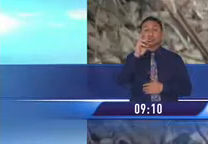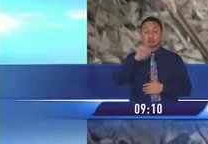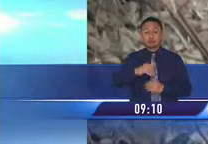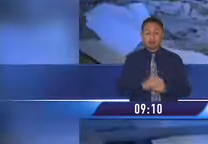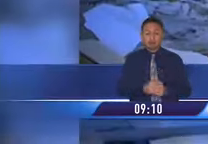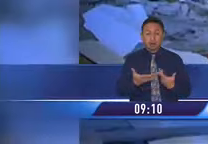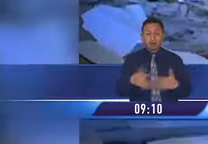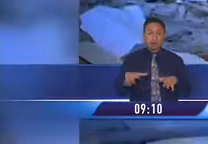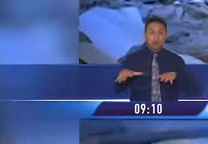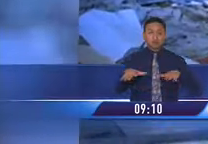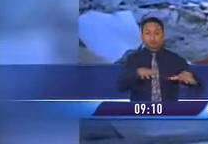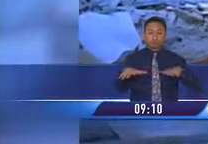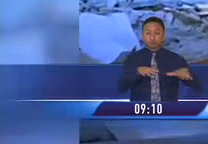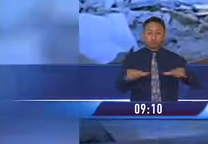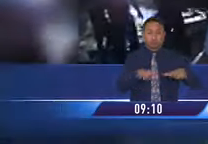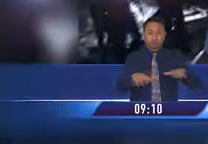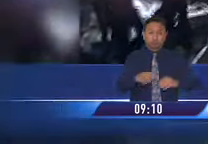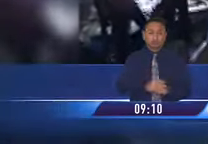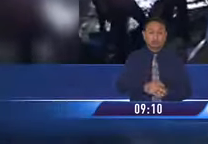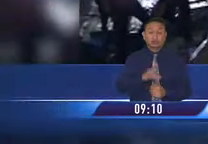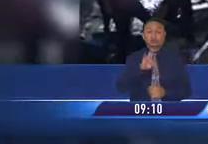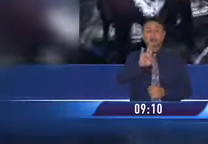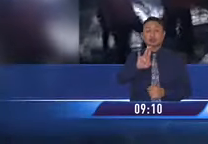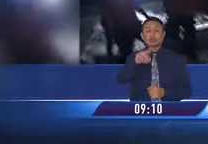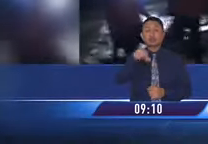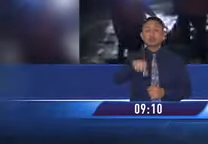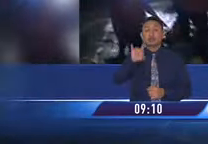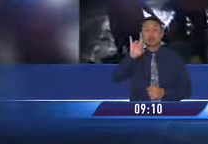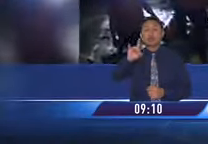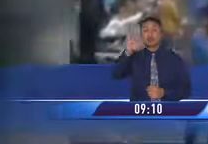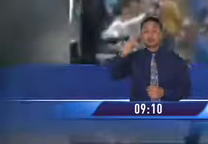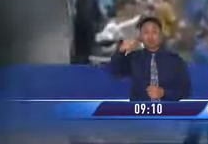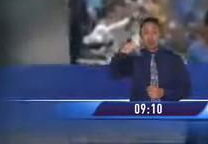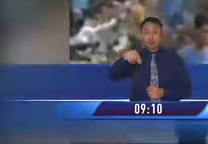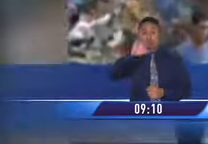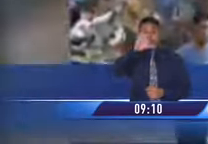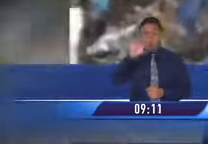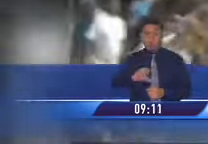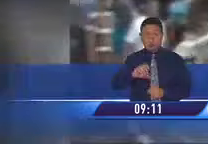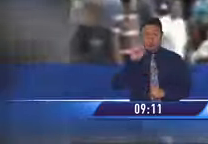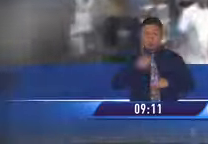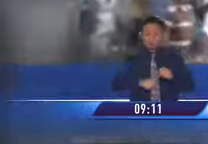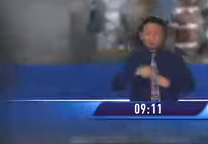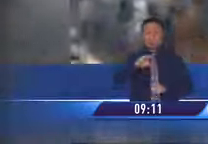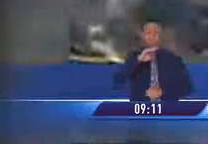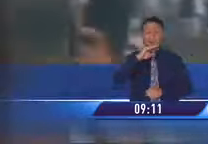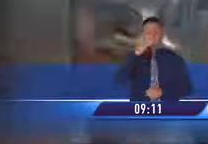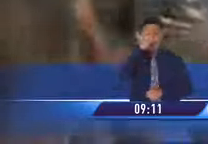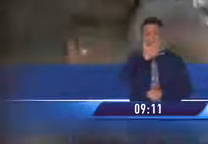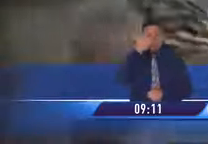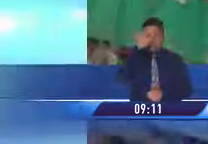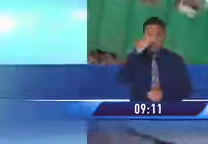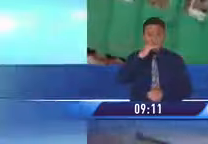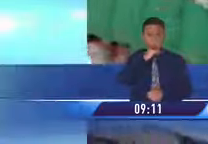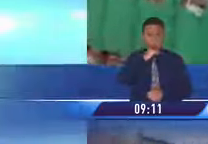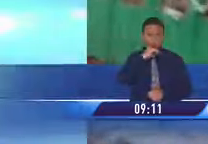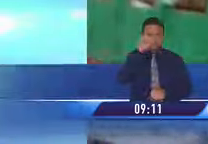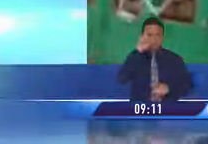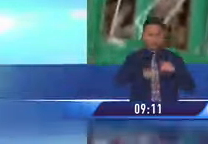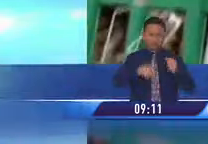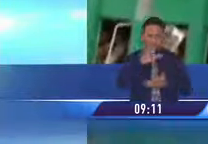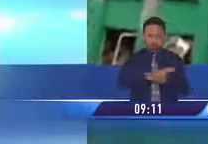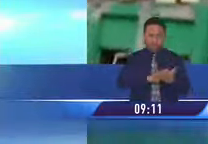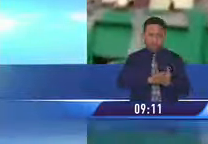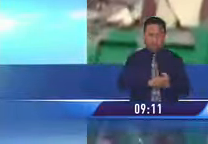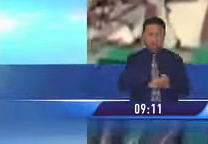de 7.8 grados en la escala de Richter afectó la costa ecuatoriana, en especial Esmeraldas y Manabí. Por esta razón,